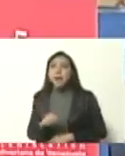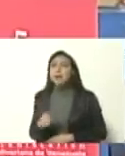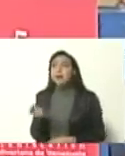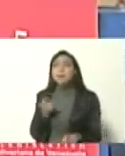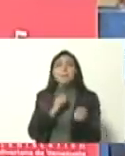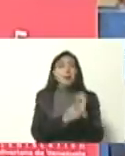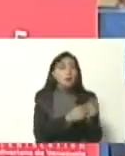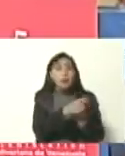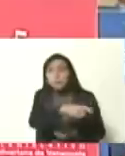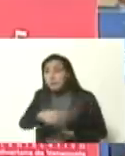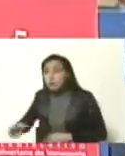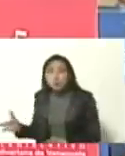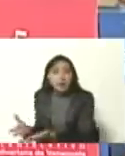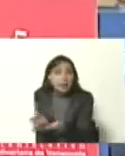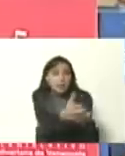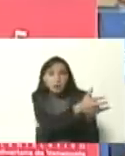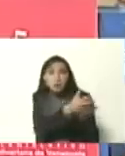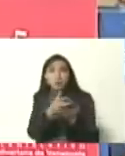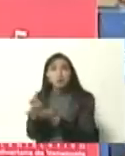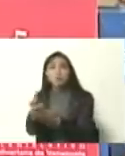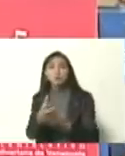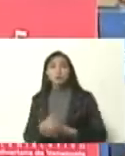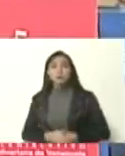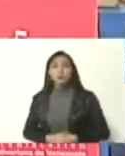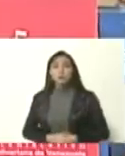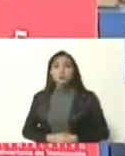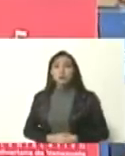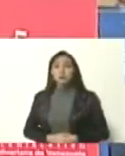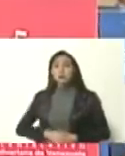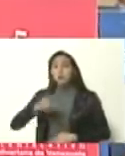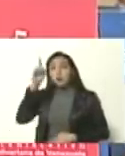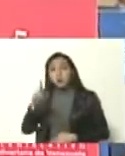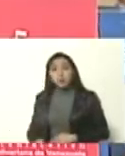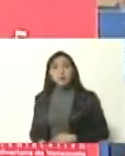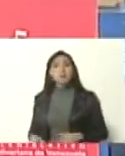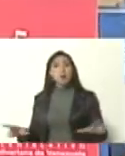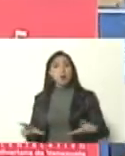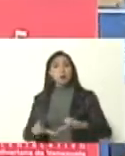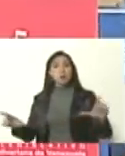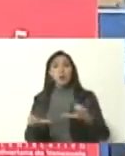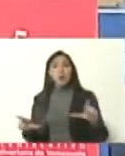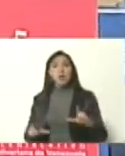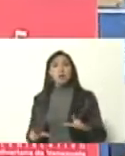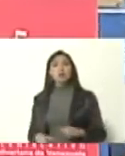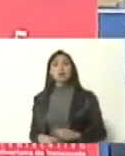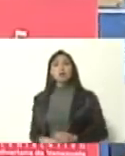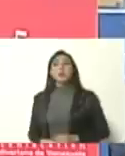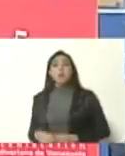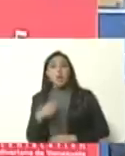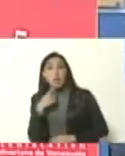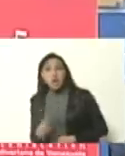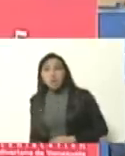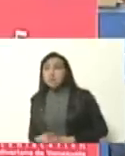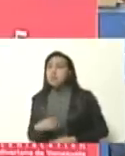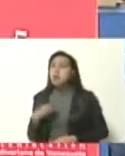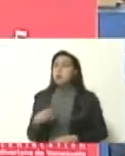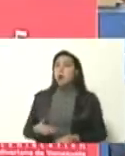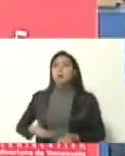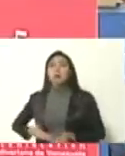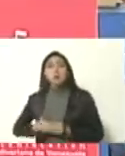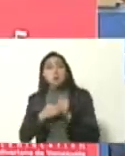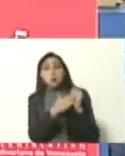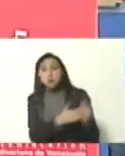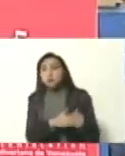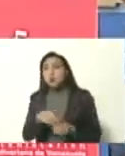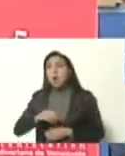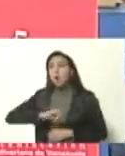periodistas, camarógrafos, incluso de aquellos medios que permanentemente aplauden todas las gracias de Juan Guaidó y de Leopoldo